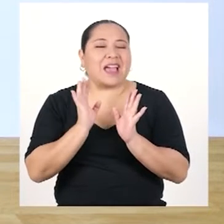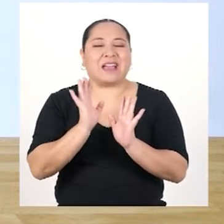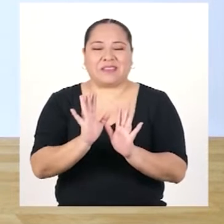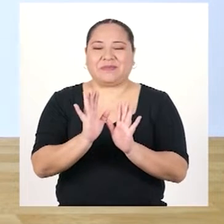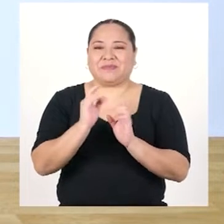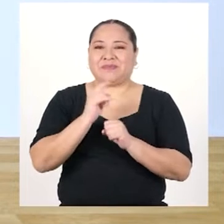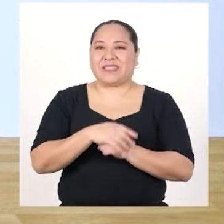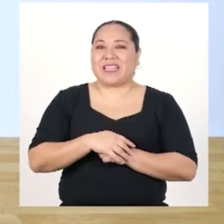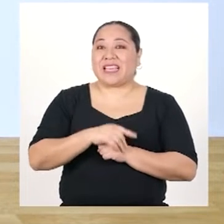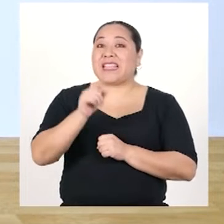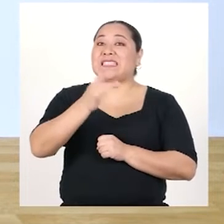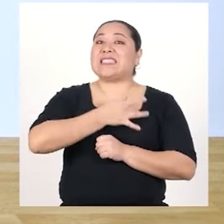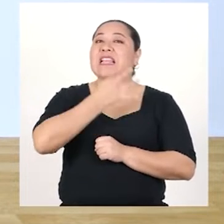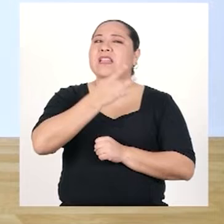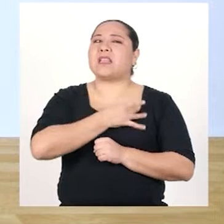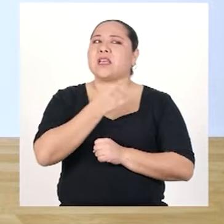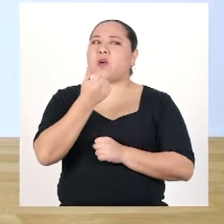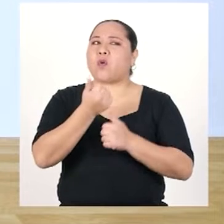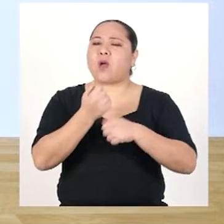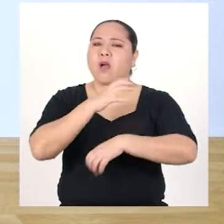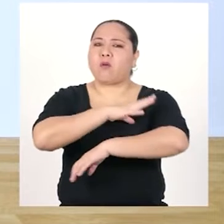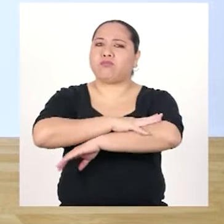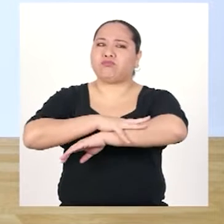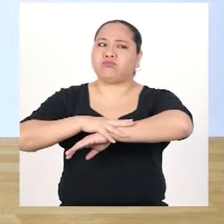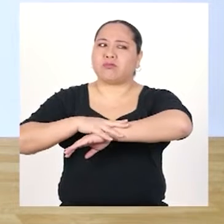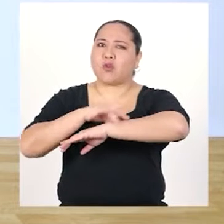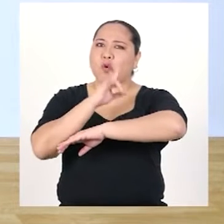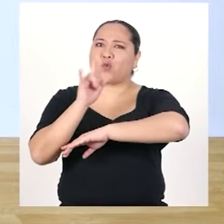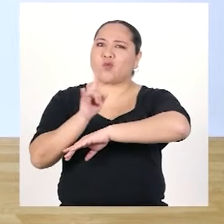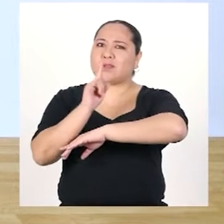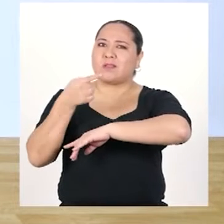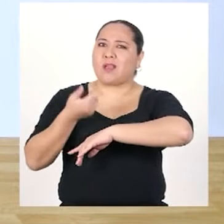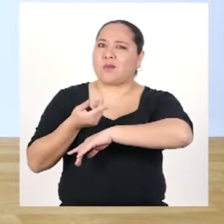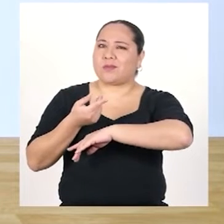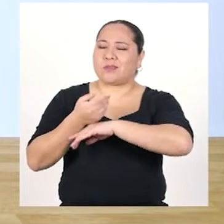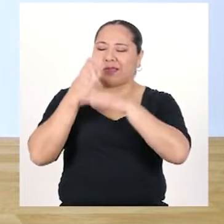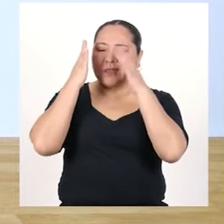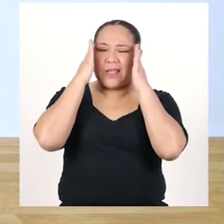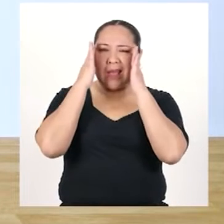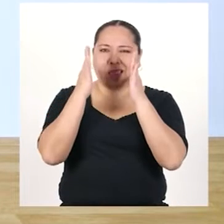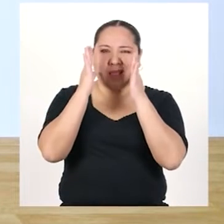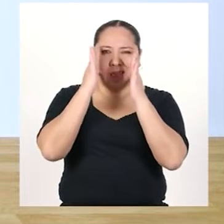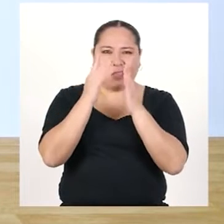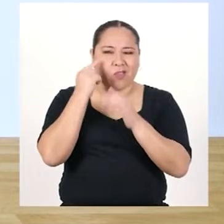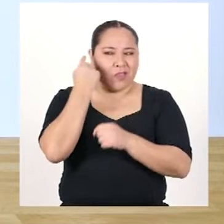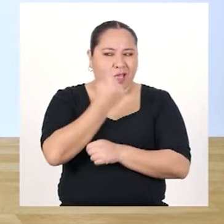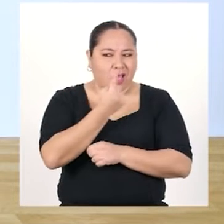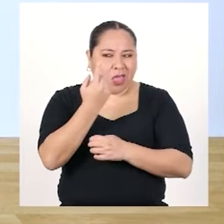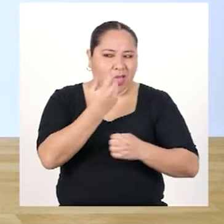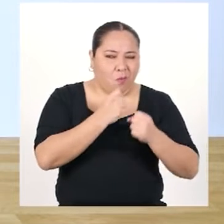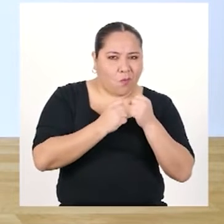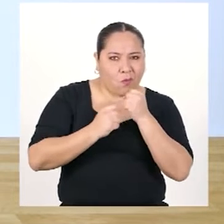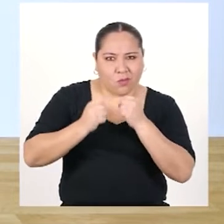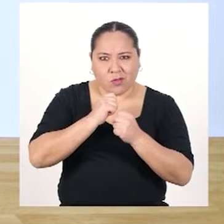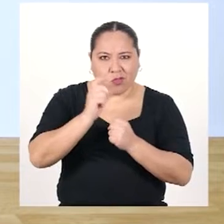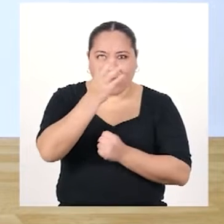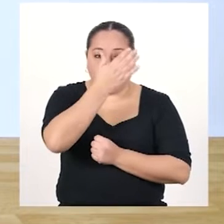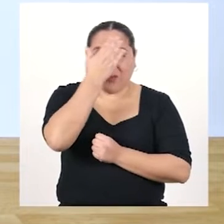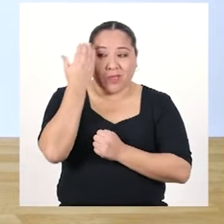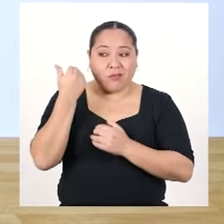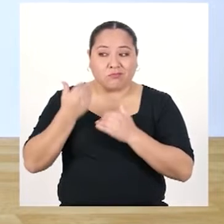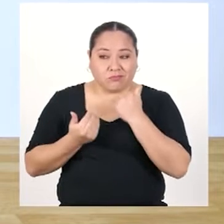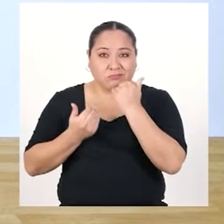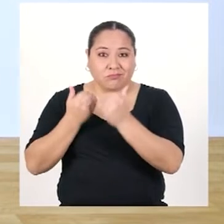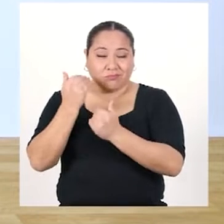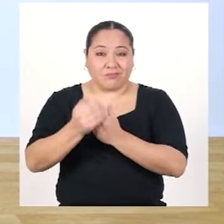decir que debemos sentir qué músculos estamos utilizando y prestar atención a cada movimiento para no olvidar la